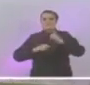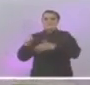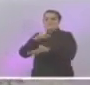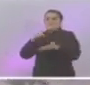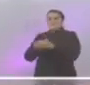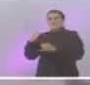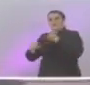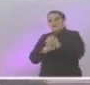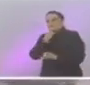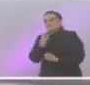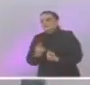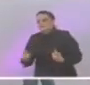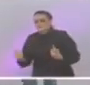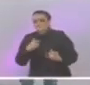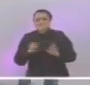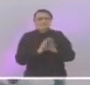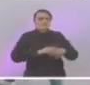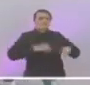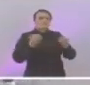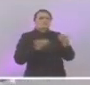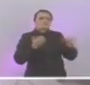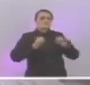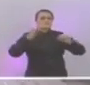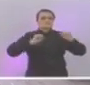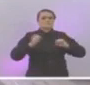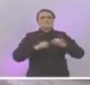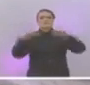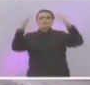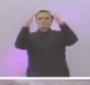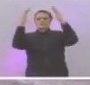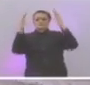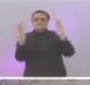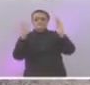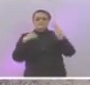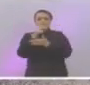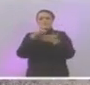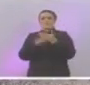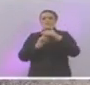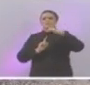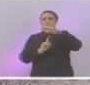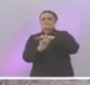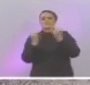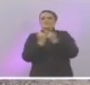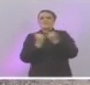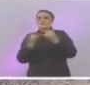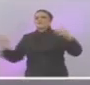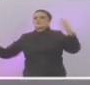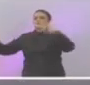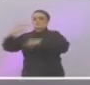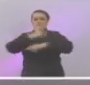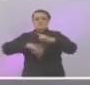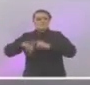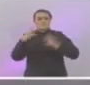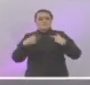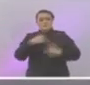de juegos infantiles, ejercitadores y palapas, así como un nuevo distribuidor vial para que las familias